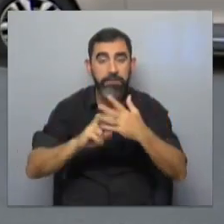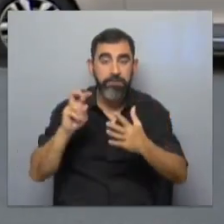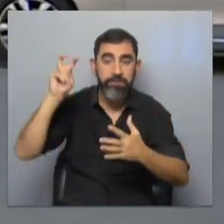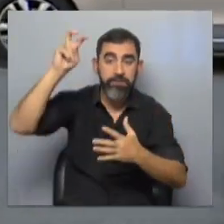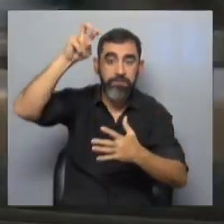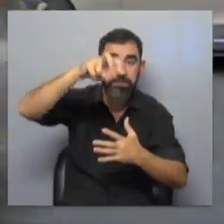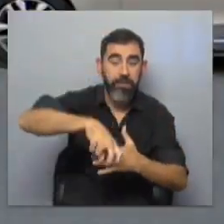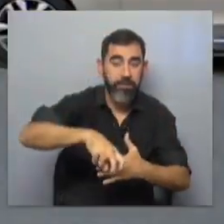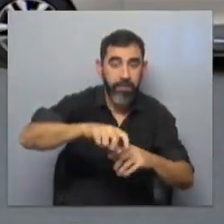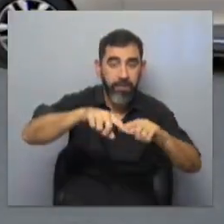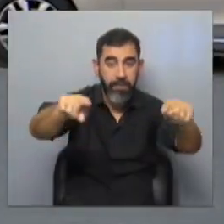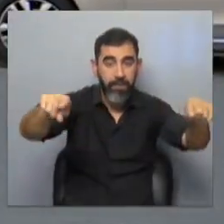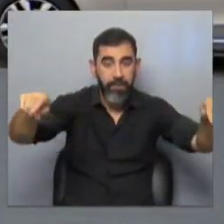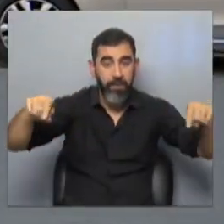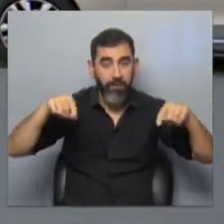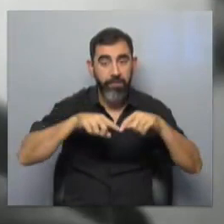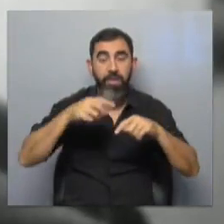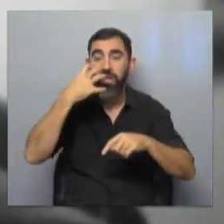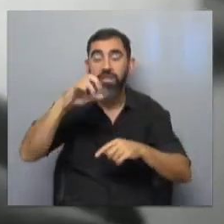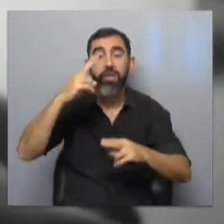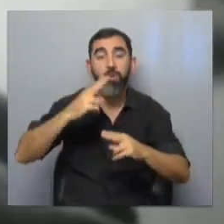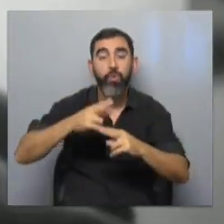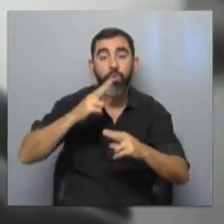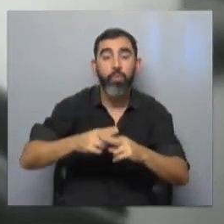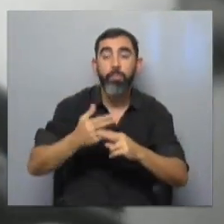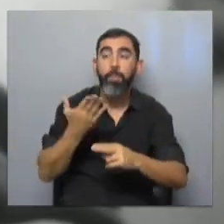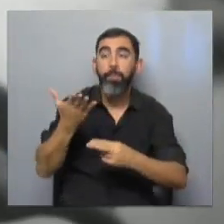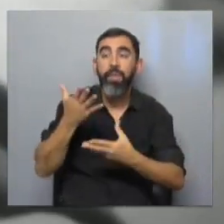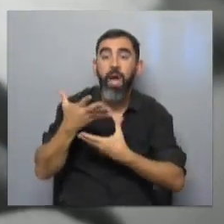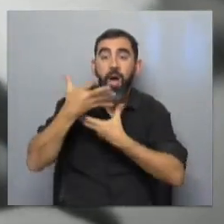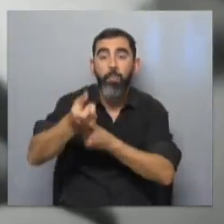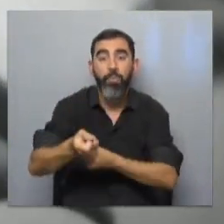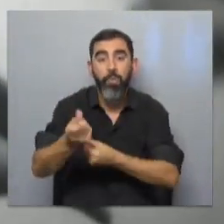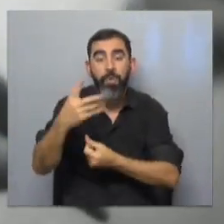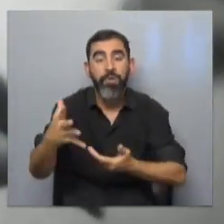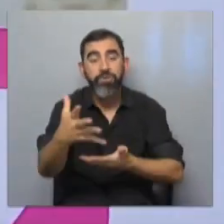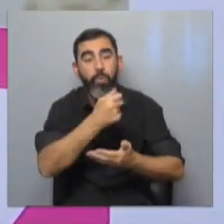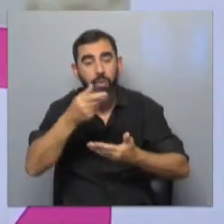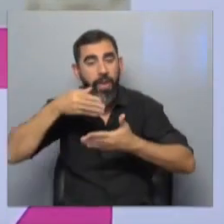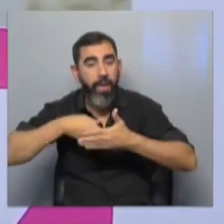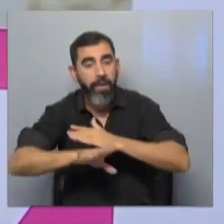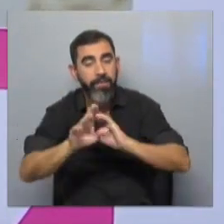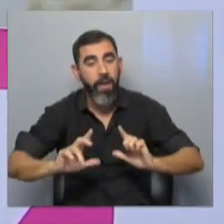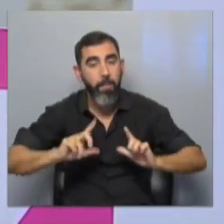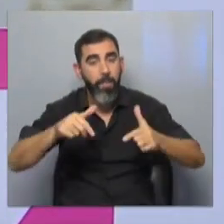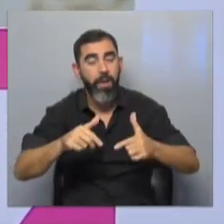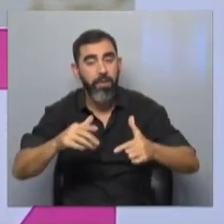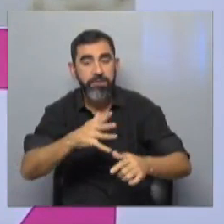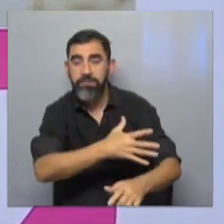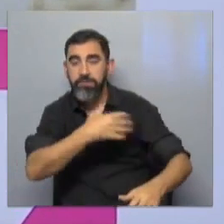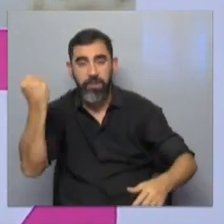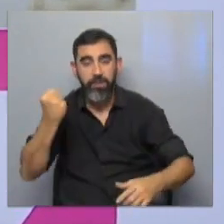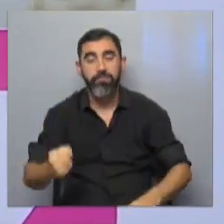el jardín de la sede diplomática. Gritó su nombre y pidió asilo, pero los secuestradores invadieron la embajada y la sacaron